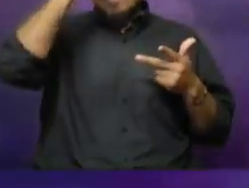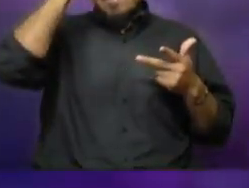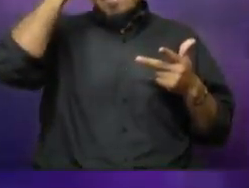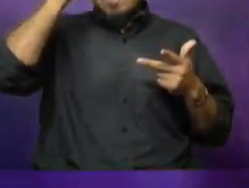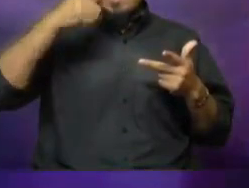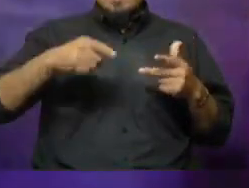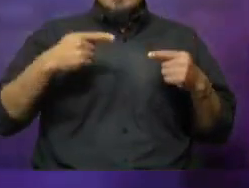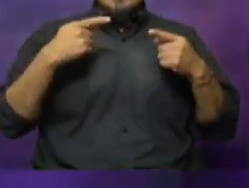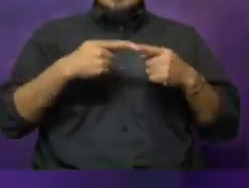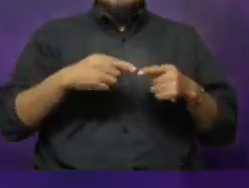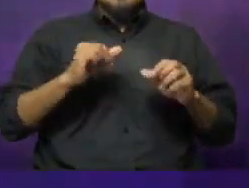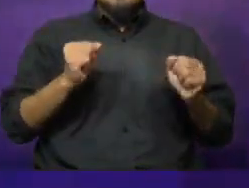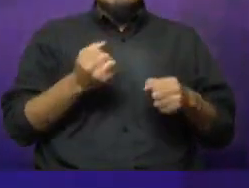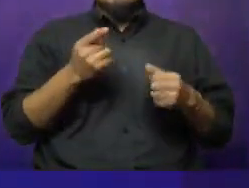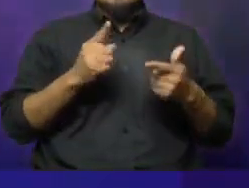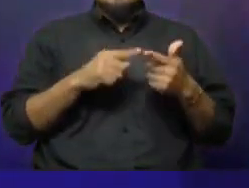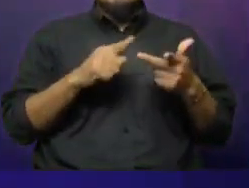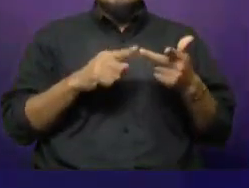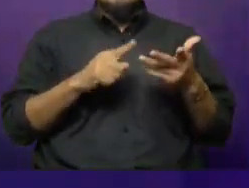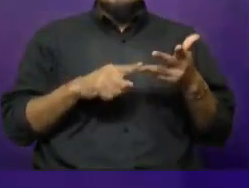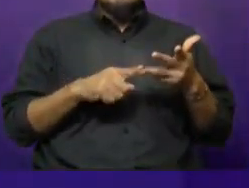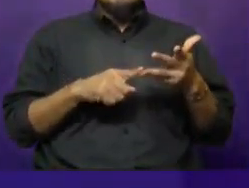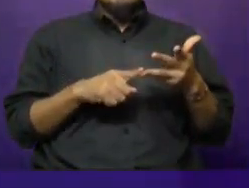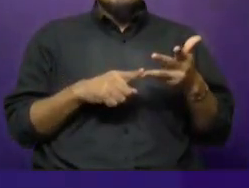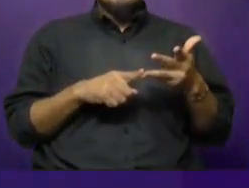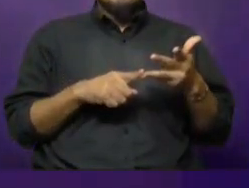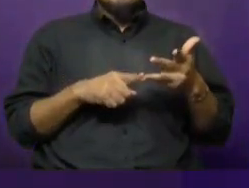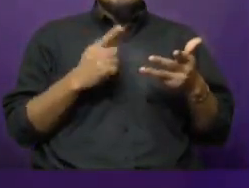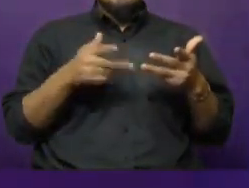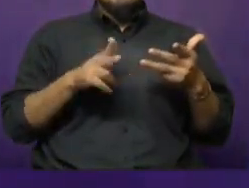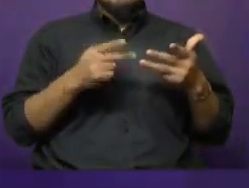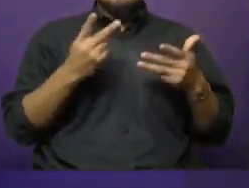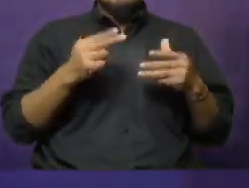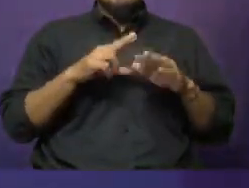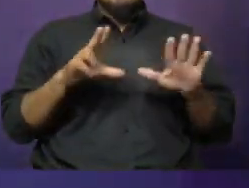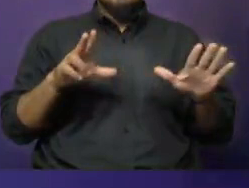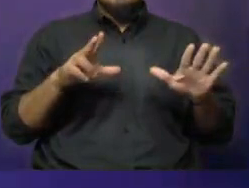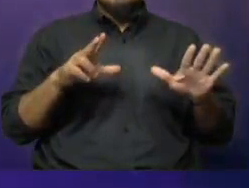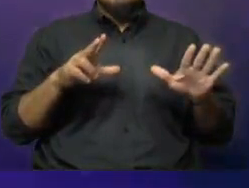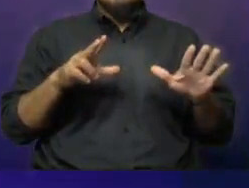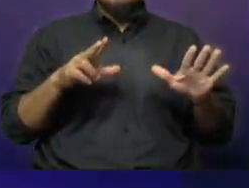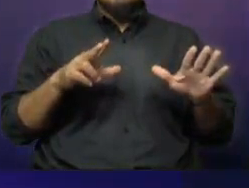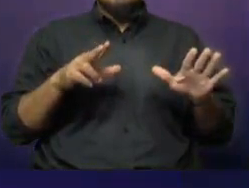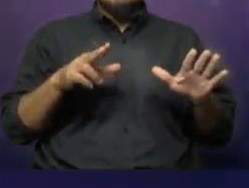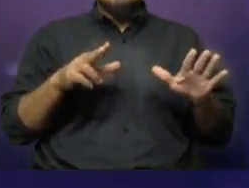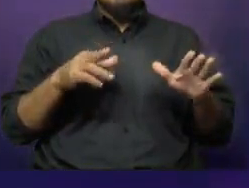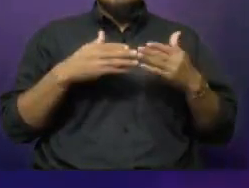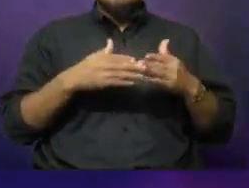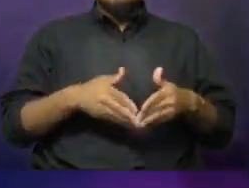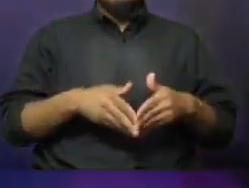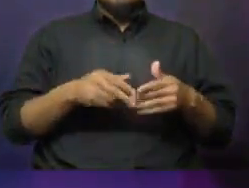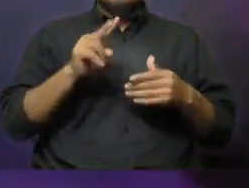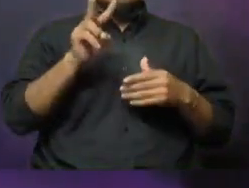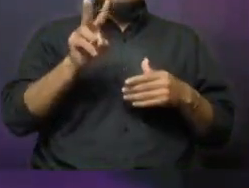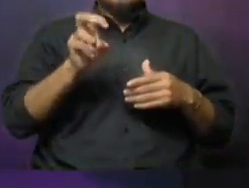Beril, en Punta Fría. Y después tengo otra fecha, el 28, en Playa Verde. Y bueno,